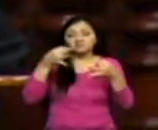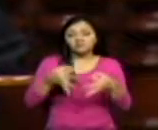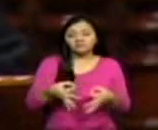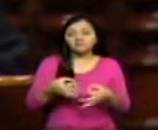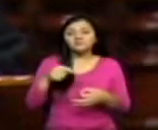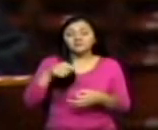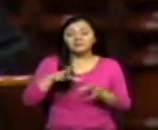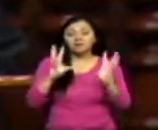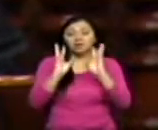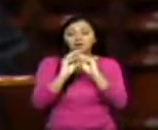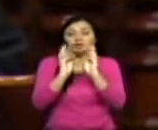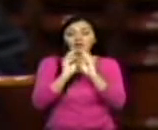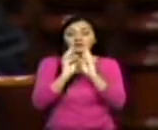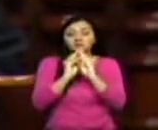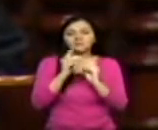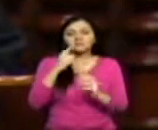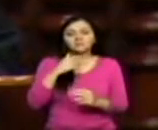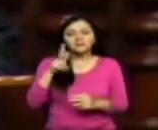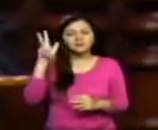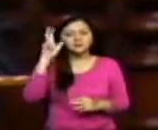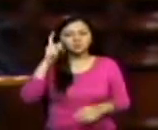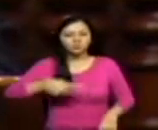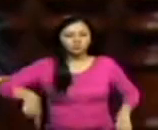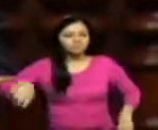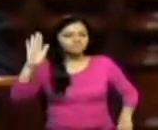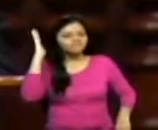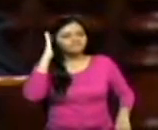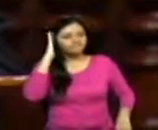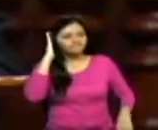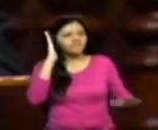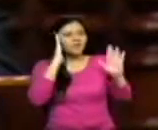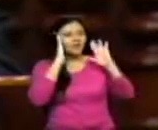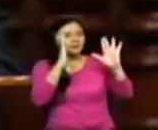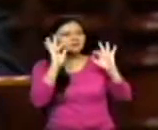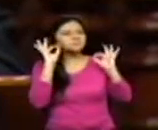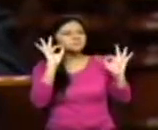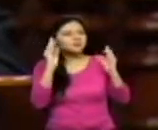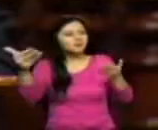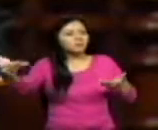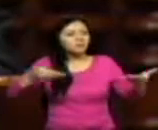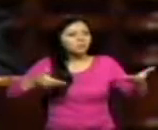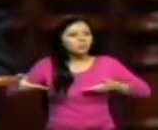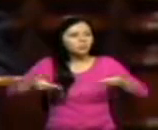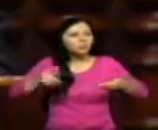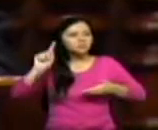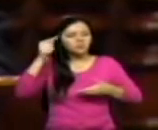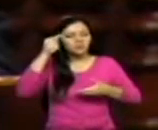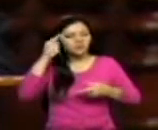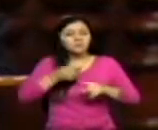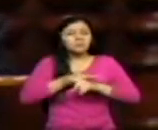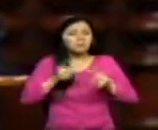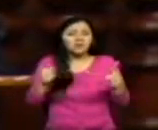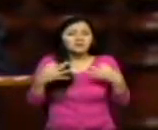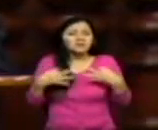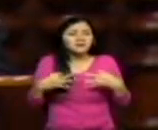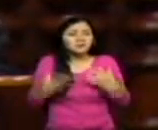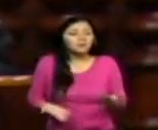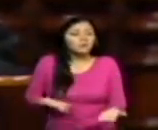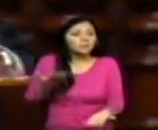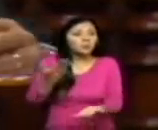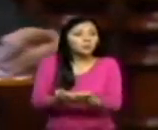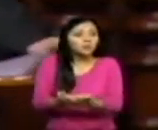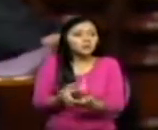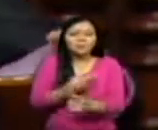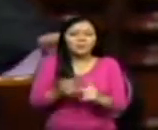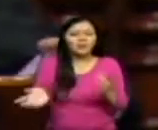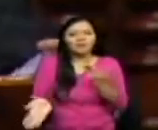el Congreso escuchará con atención estas propuestas simples y que yo considero